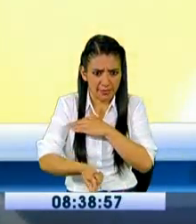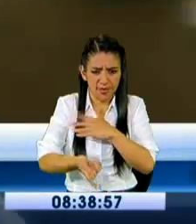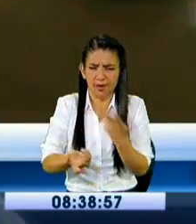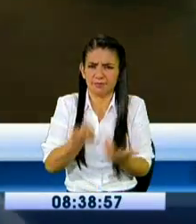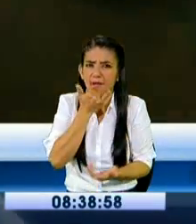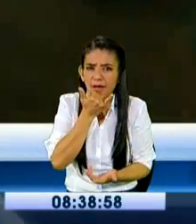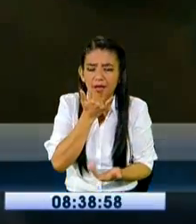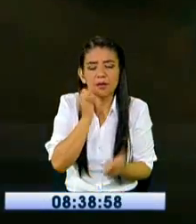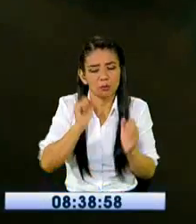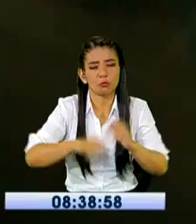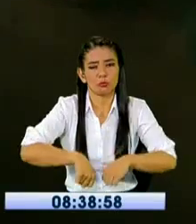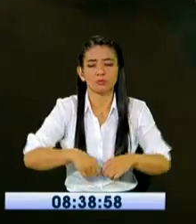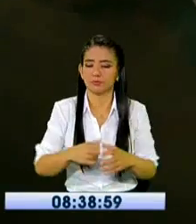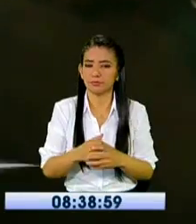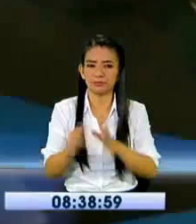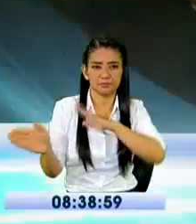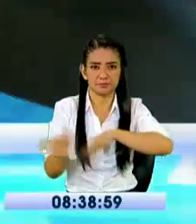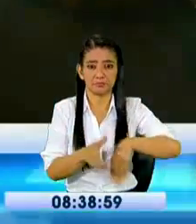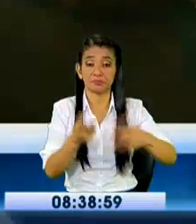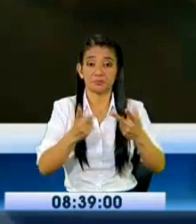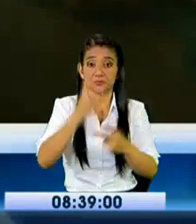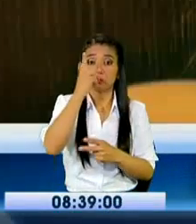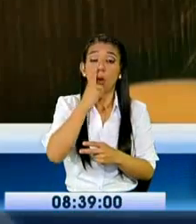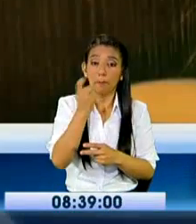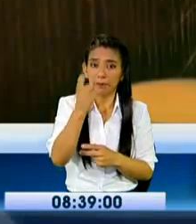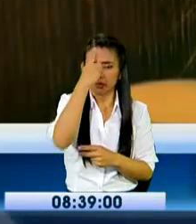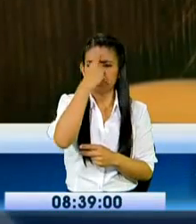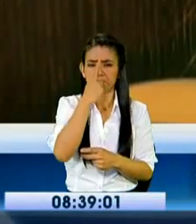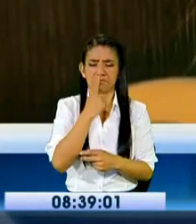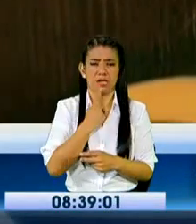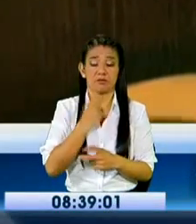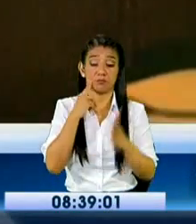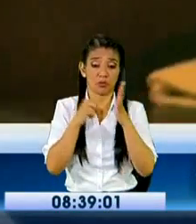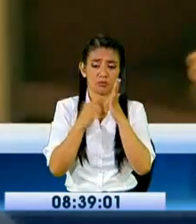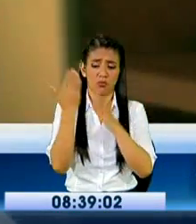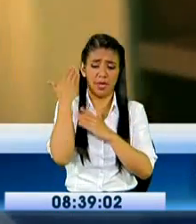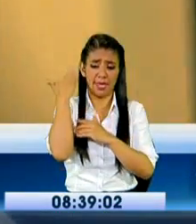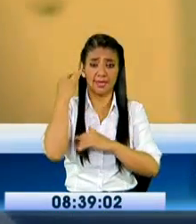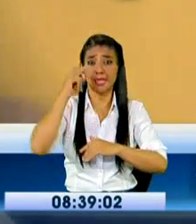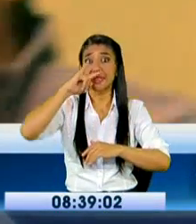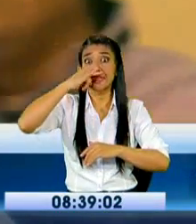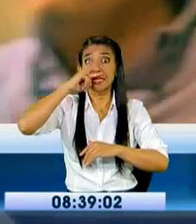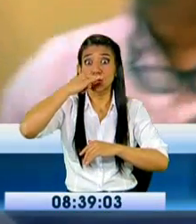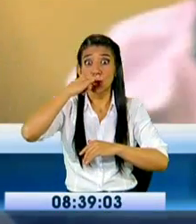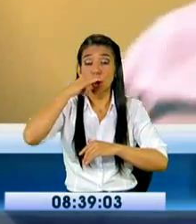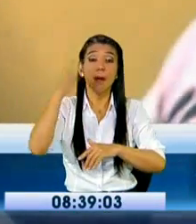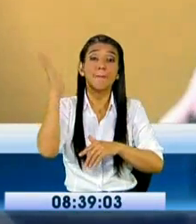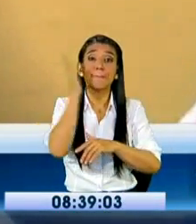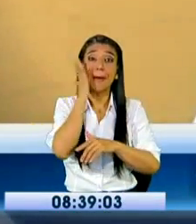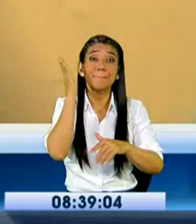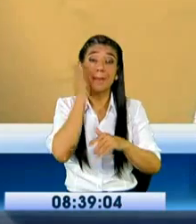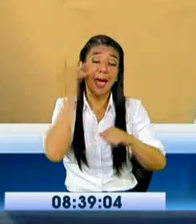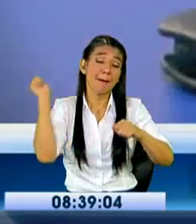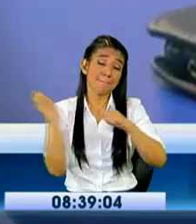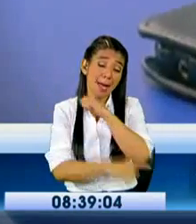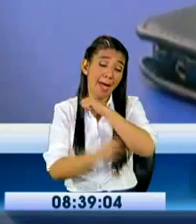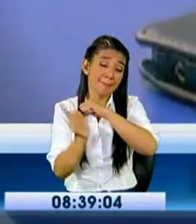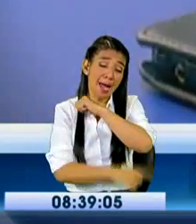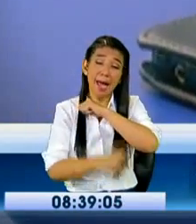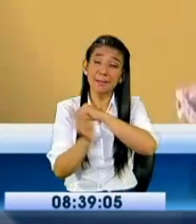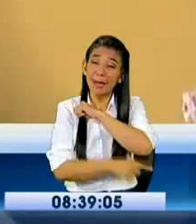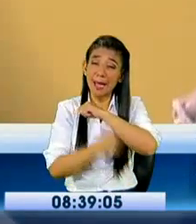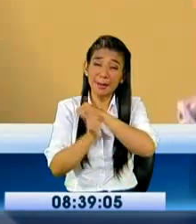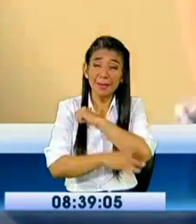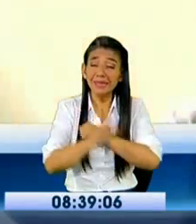válido. También existe el perfil de aquel hombre que cuando niño sufrió el castigo permanente de una madre, de la